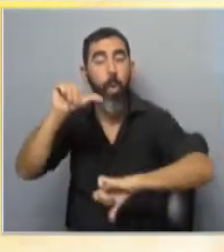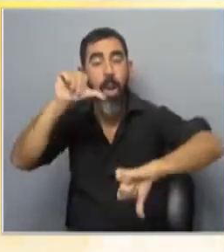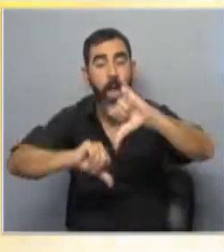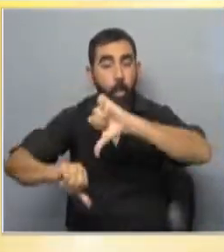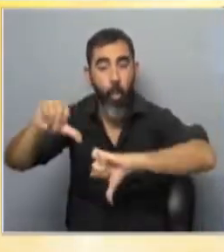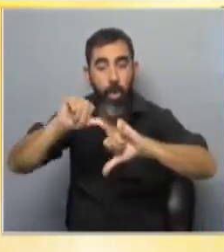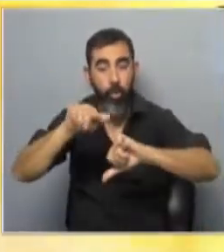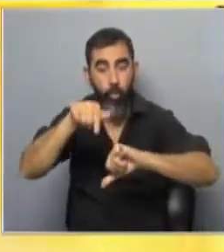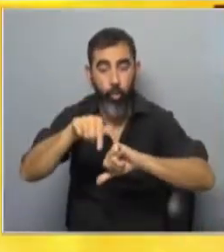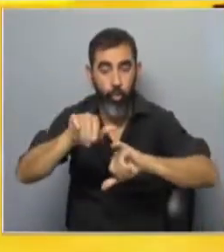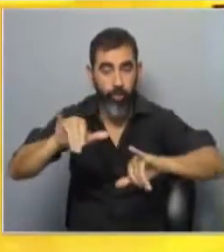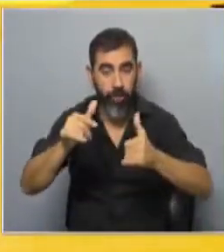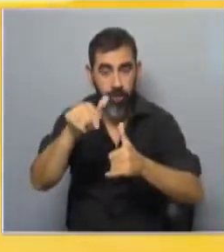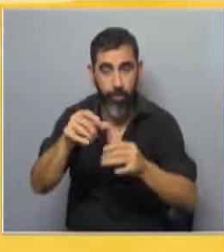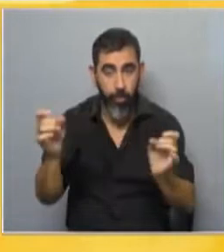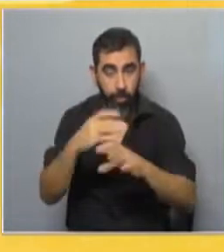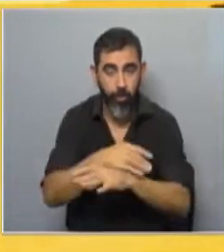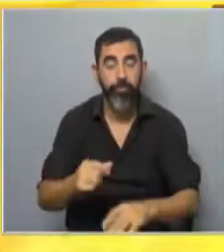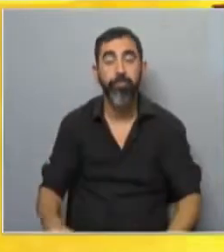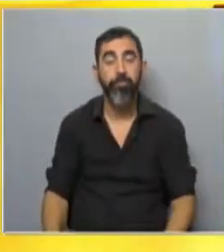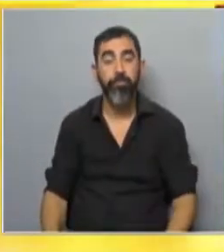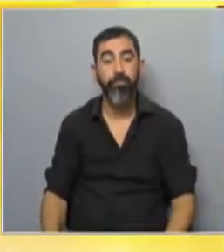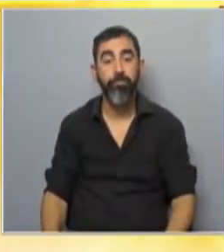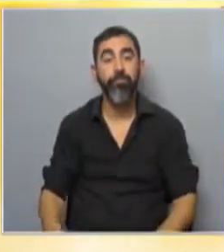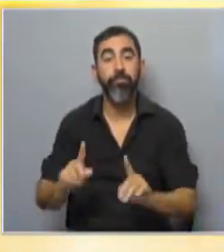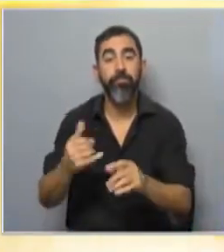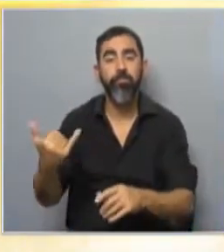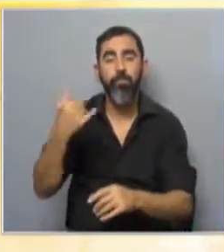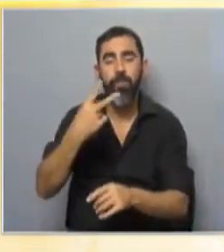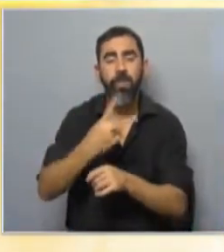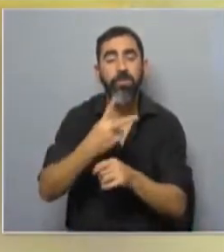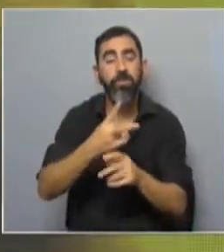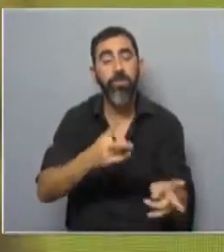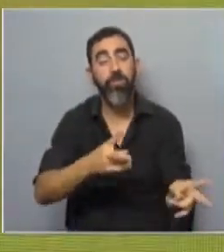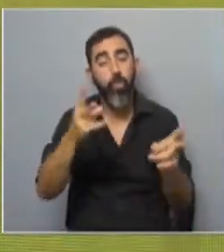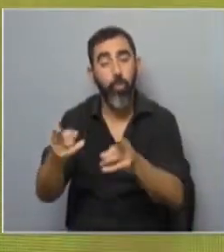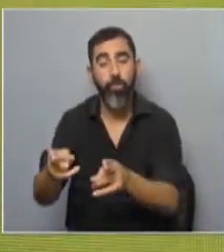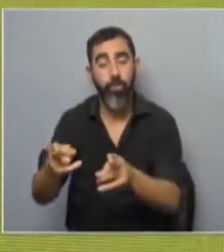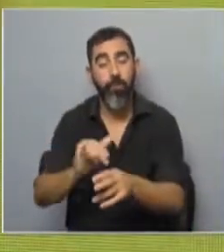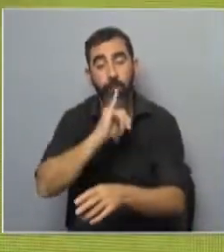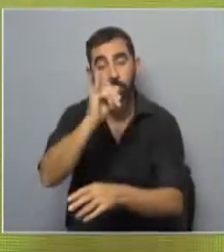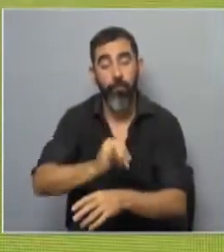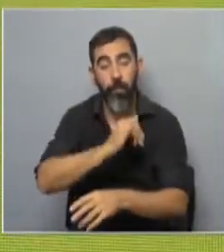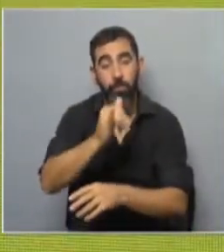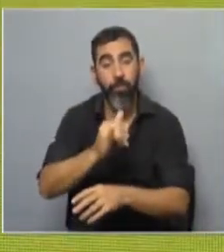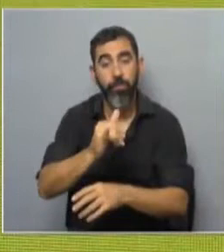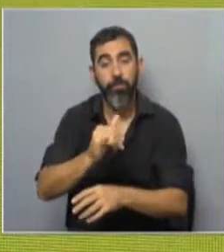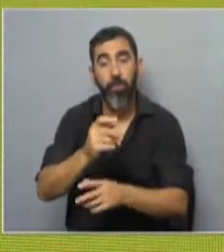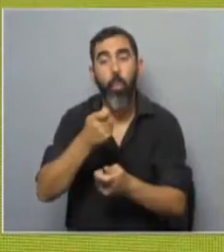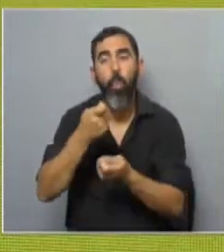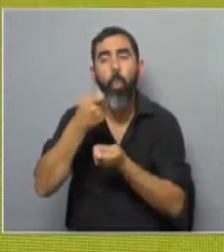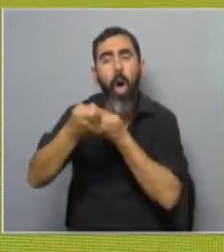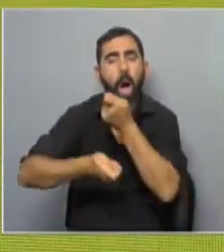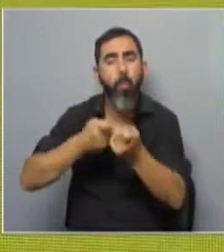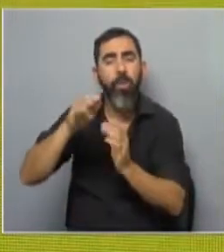como insumo del centro educativo, ¿no? Bueno, Florencia nos cuenta ahora en la próxima parte del informe todo lo que aporta